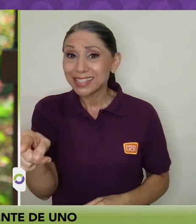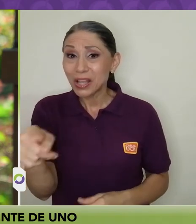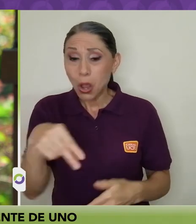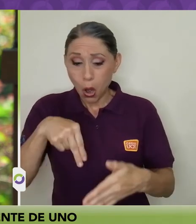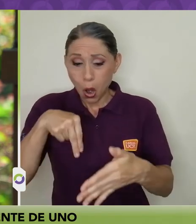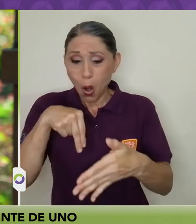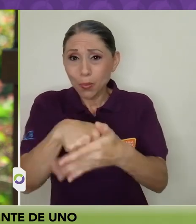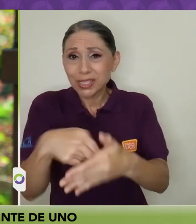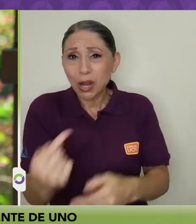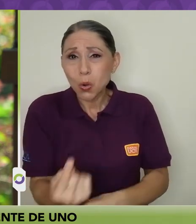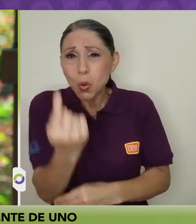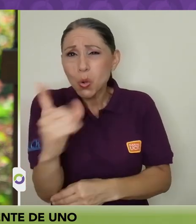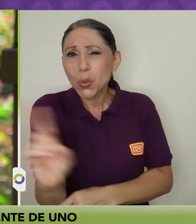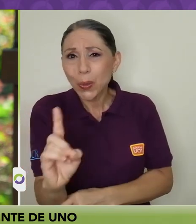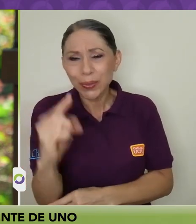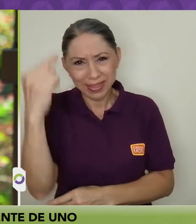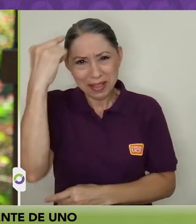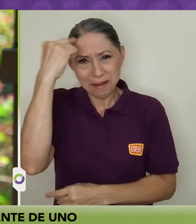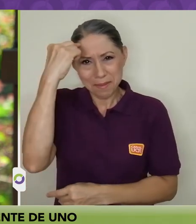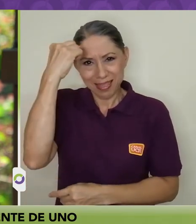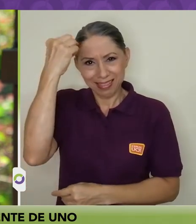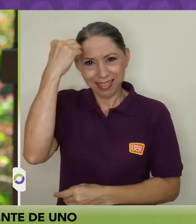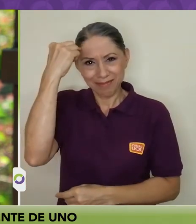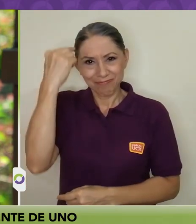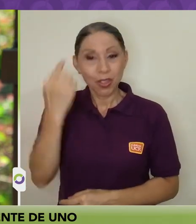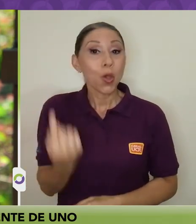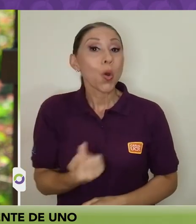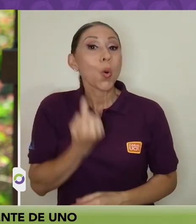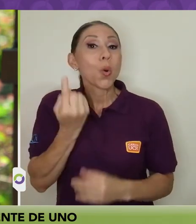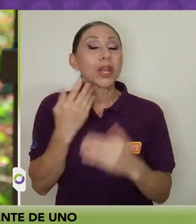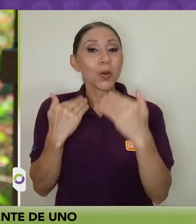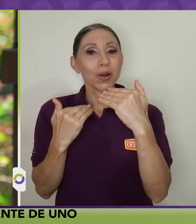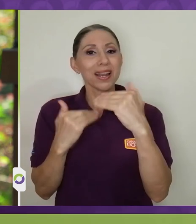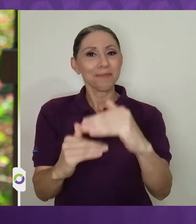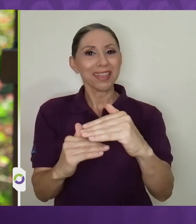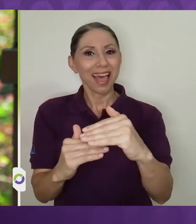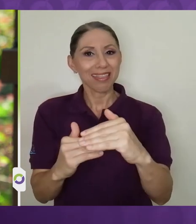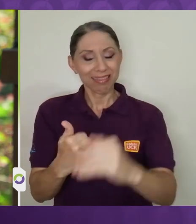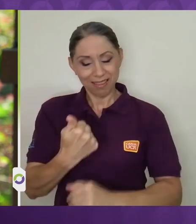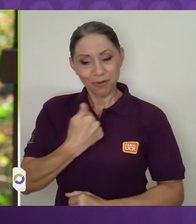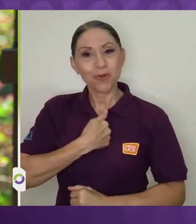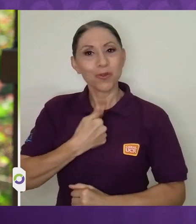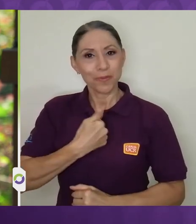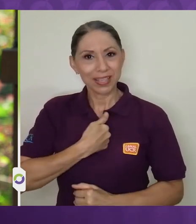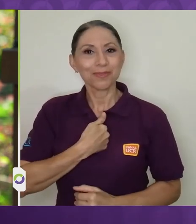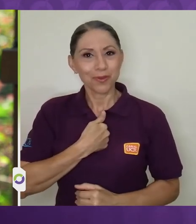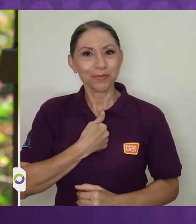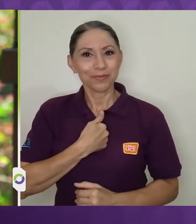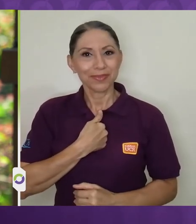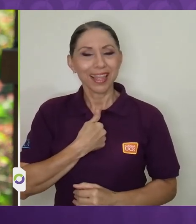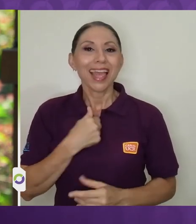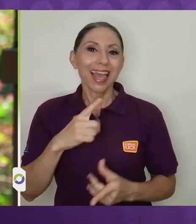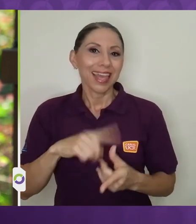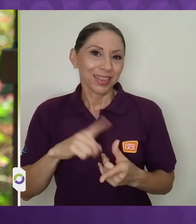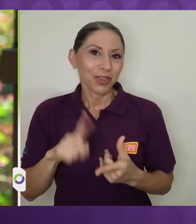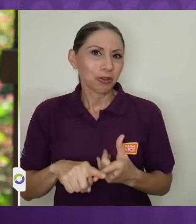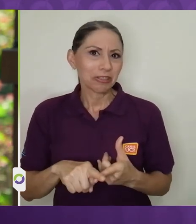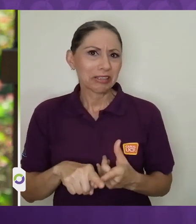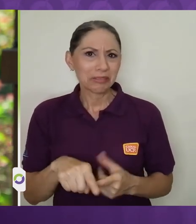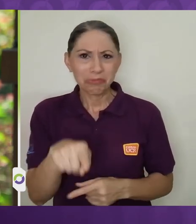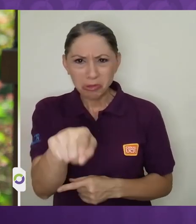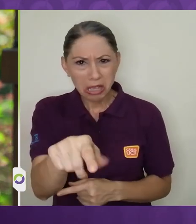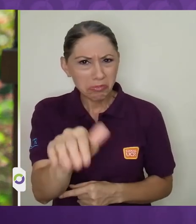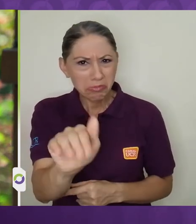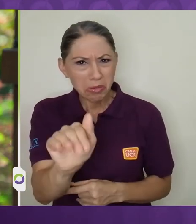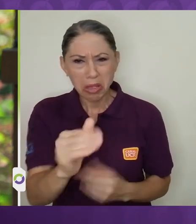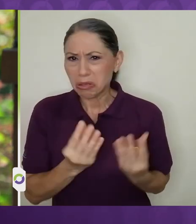único obstáculo está en la mente de uno, que el único limitante se lo pone uno mismo. Entonces, que